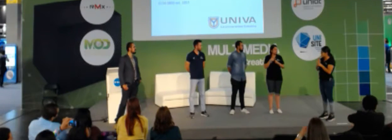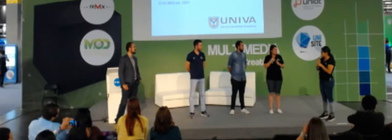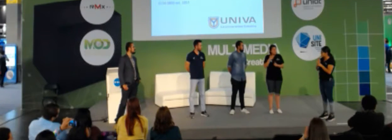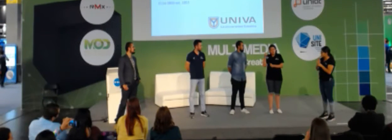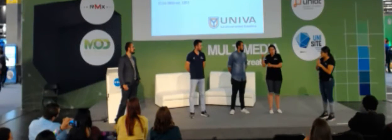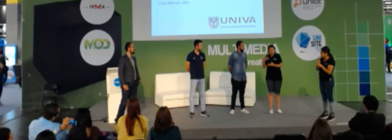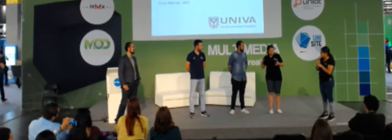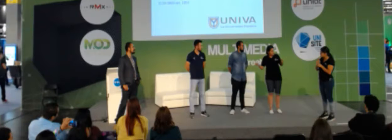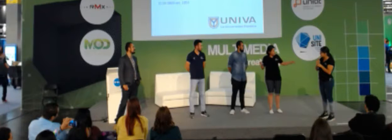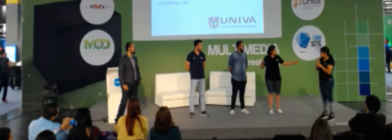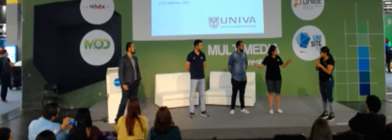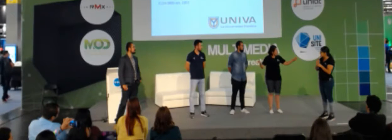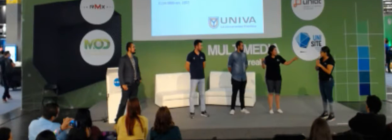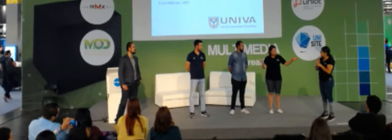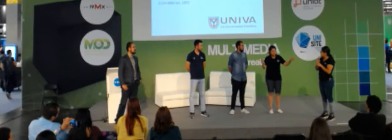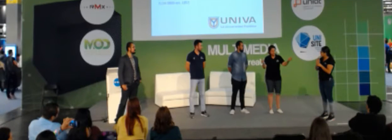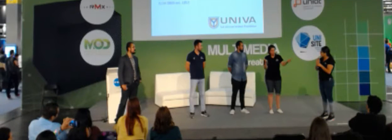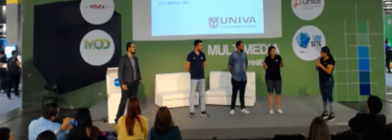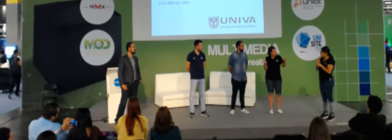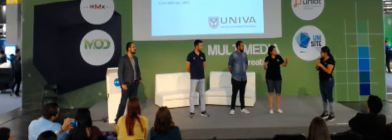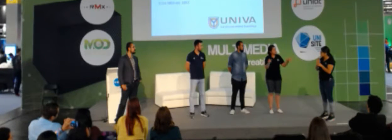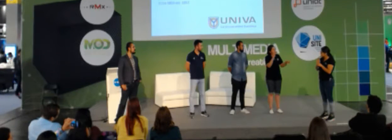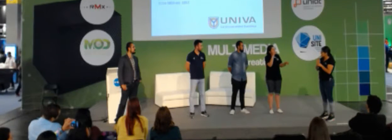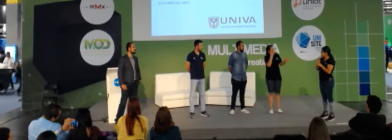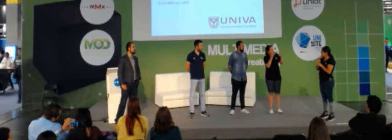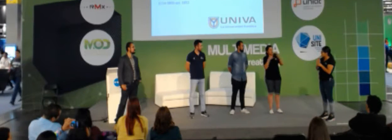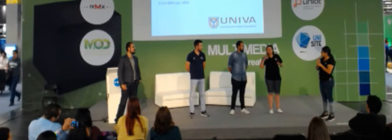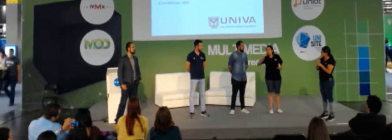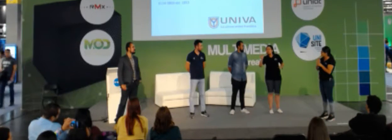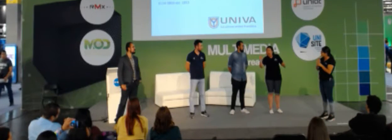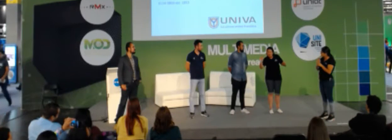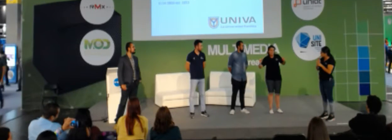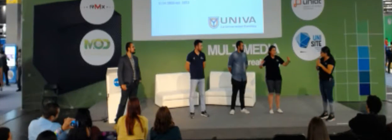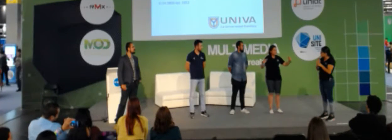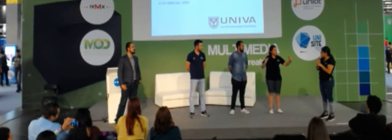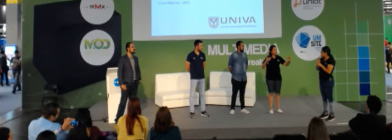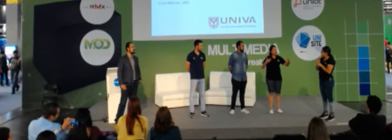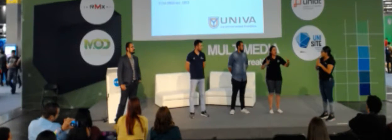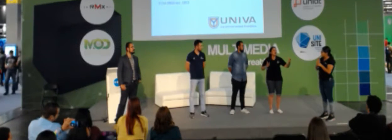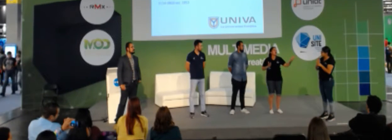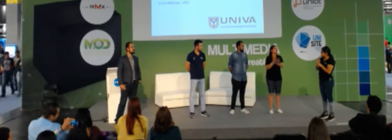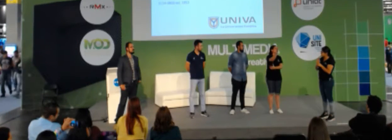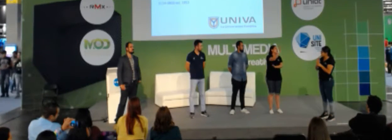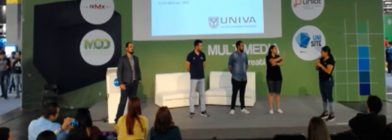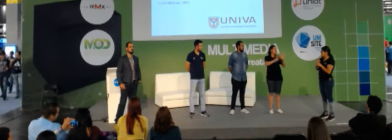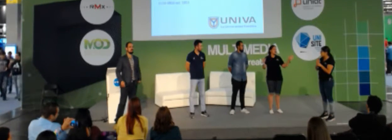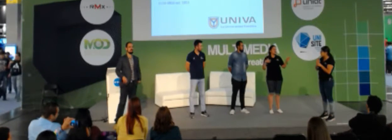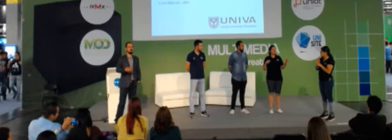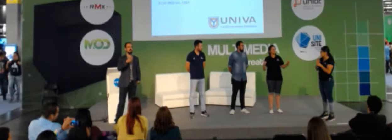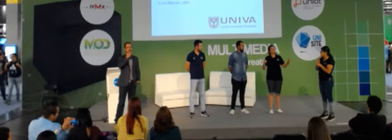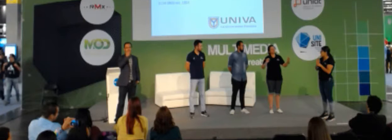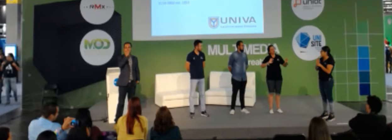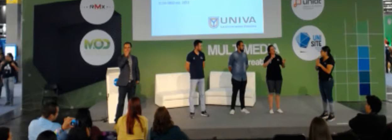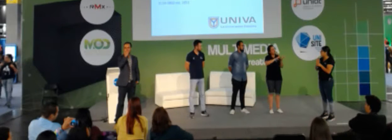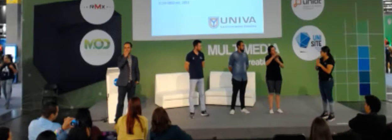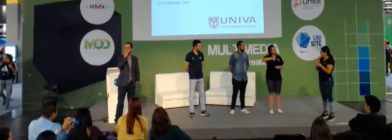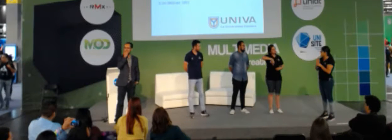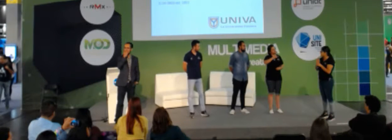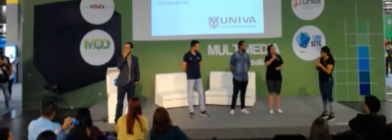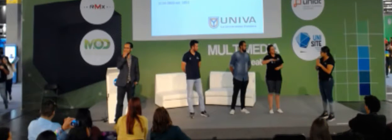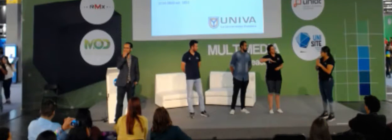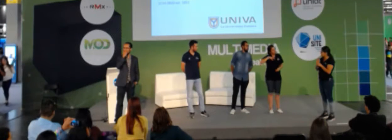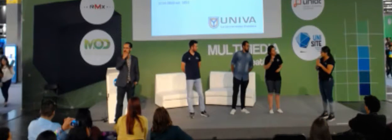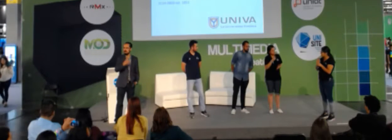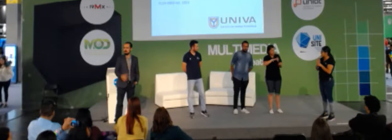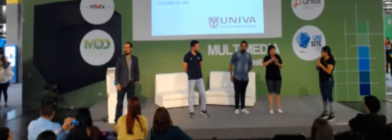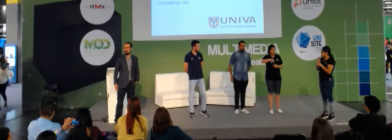ser fácil tampoco para ustedes, pero no se suelten de la mano, llevar el control, a veces queremos renunciar, pero bueno, seguimos